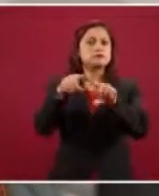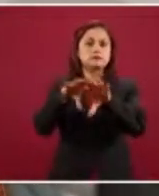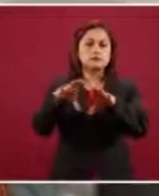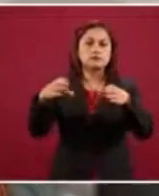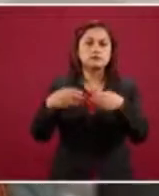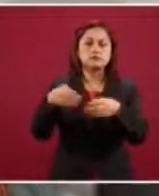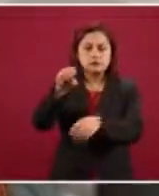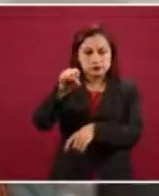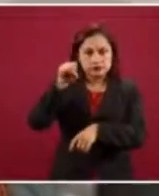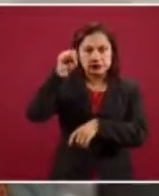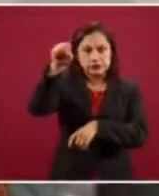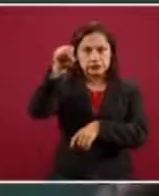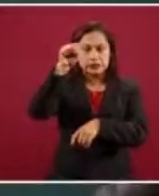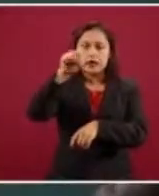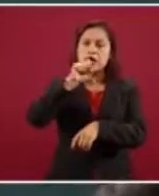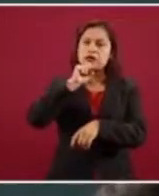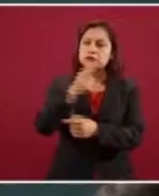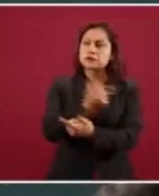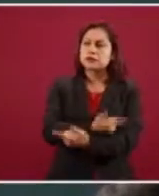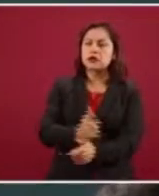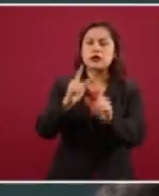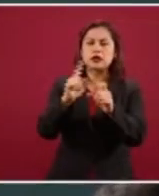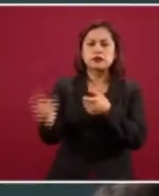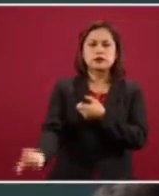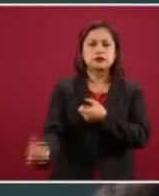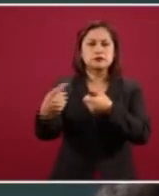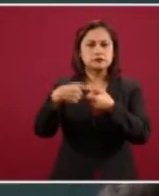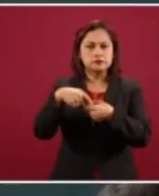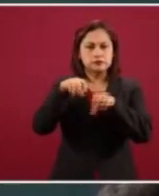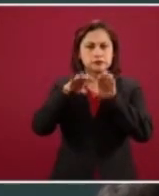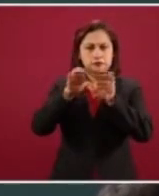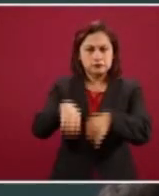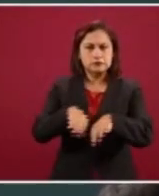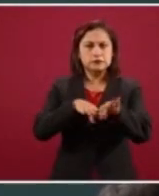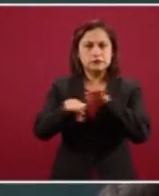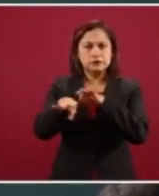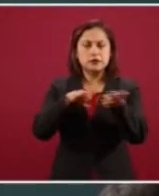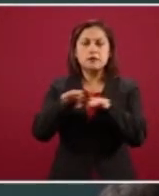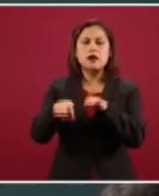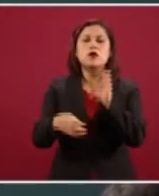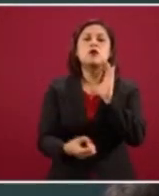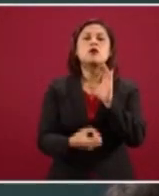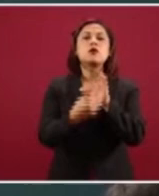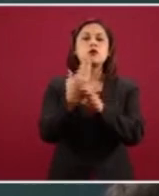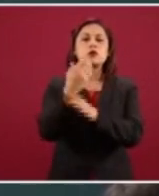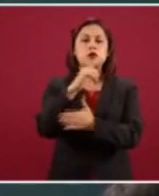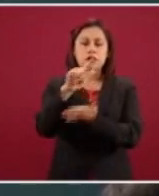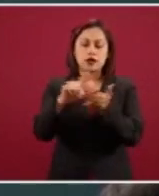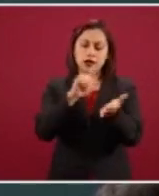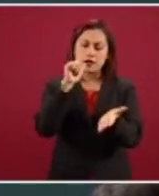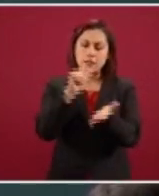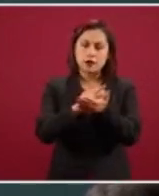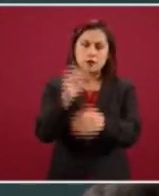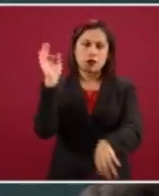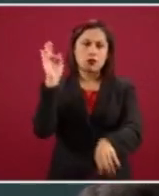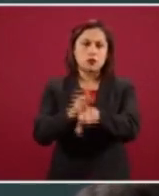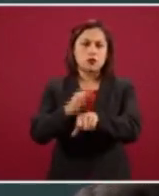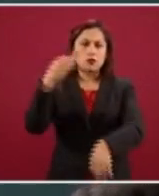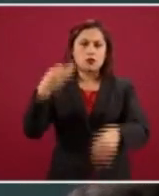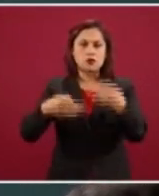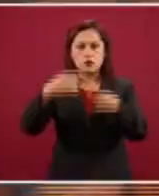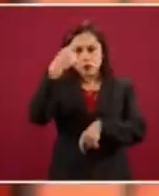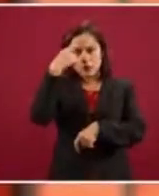aumento salarial no ha implicado trabas en la contratación, ya que en 2019 se contrataron 724.000